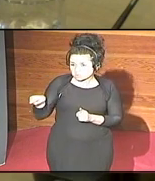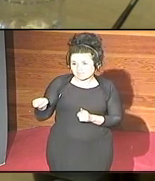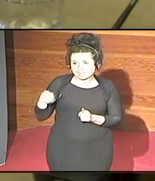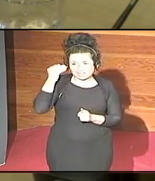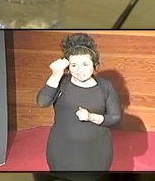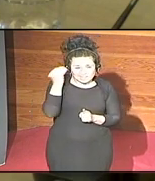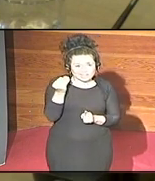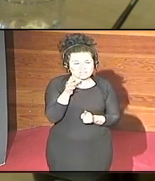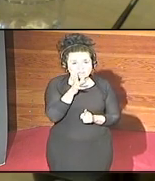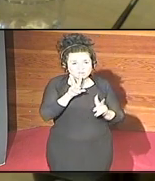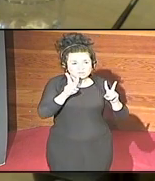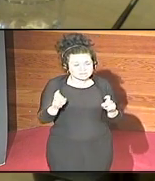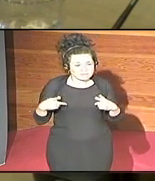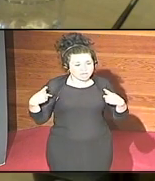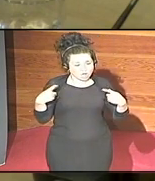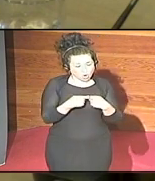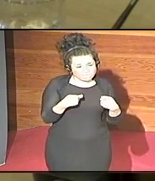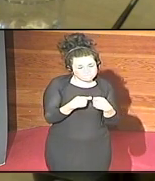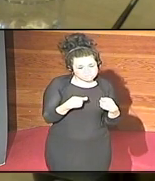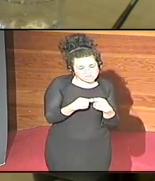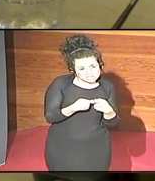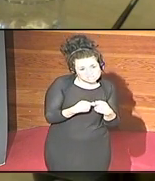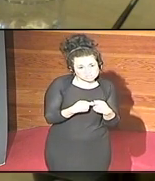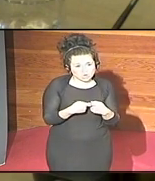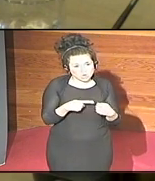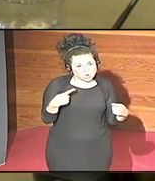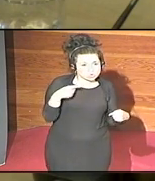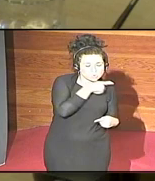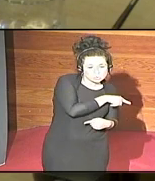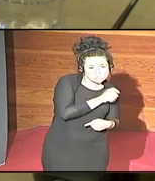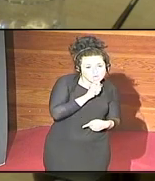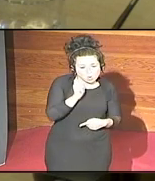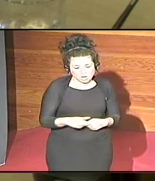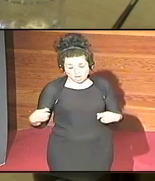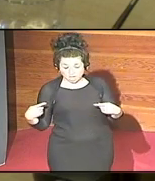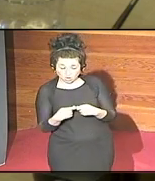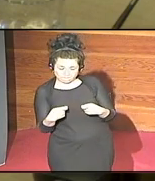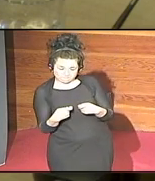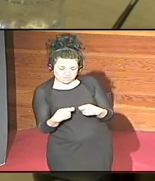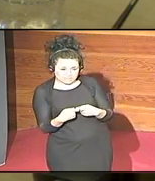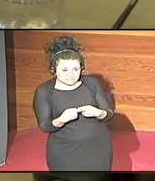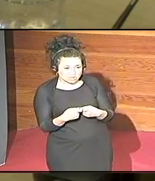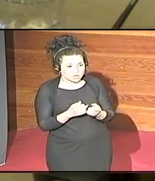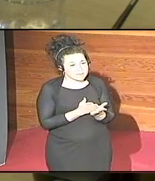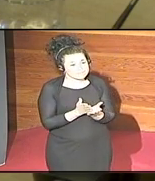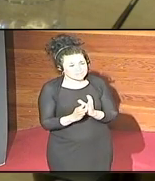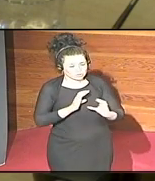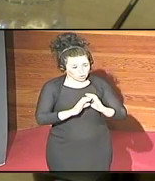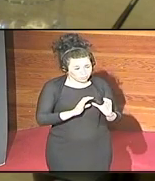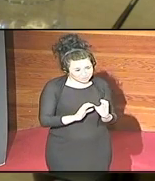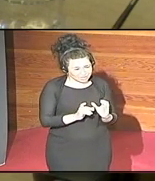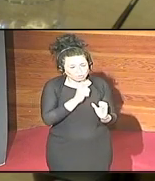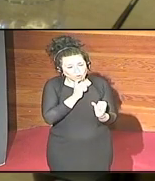que está teniendo el tema del conflicto entre Rusia y Ucrania y lo que están haciendo los medios de comunicación, de la forma que lo